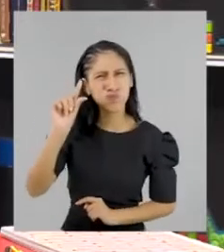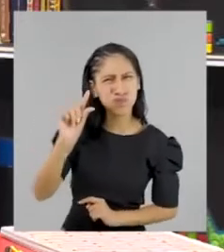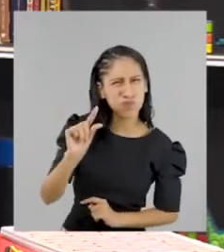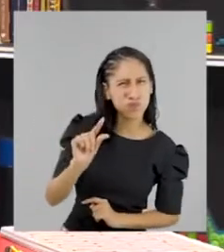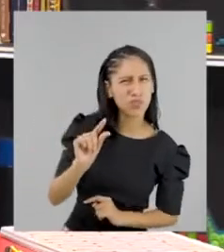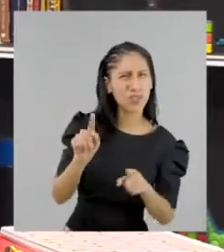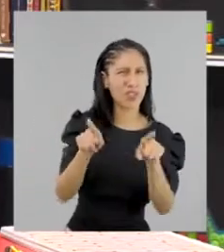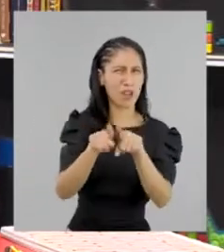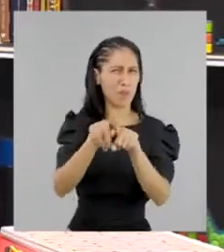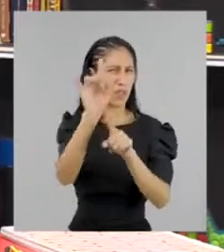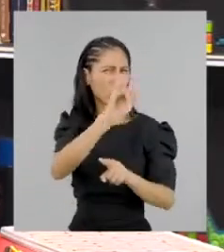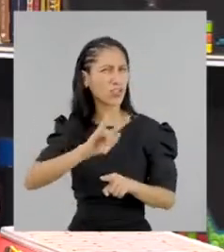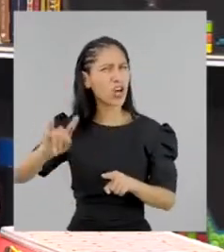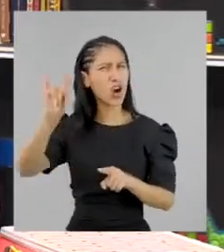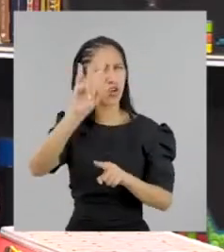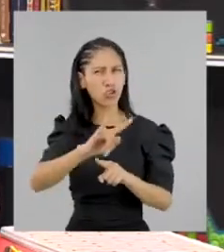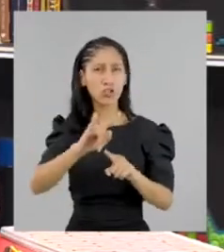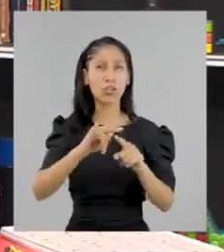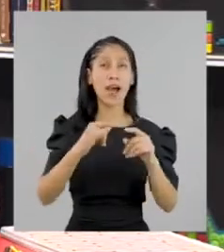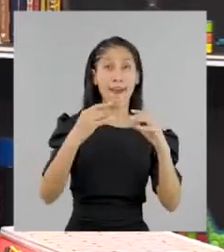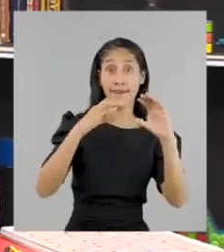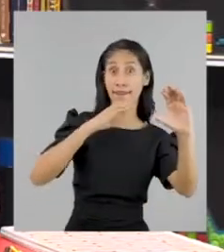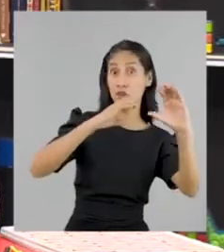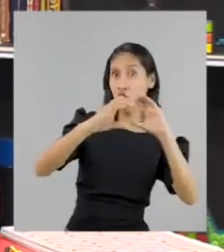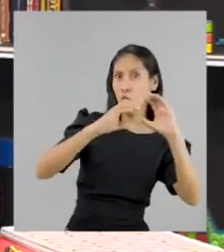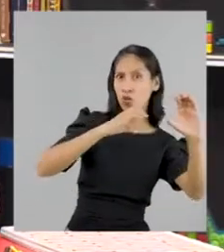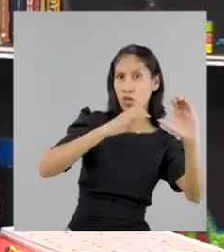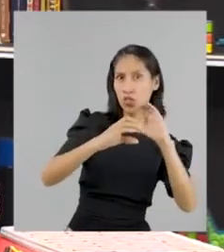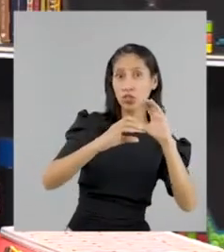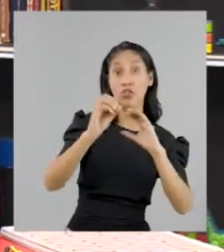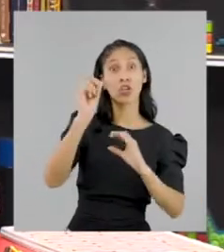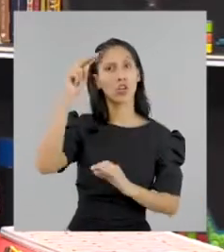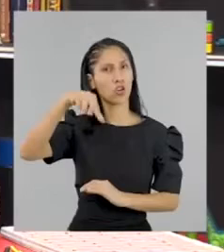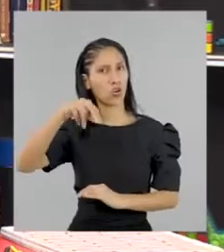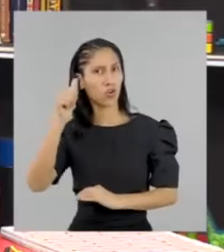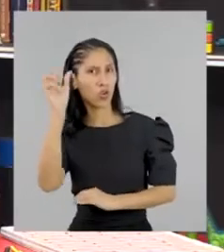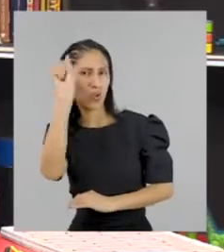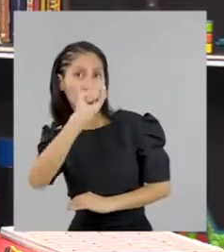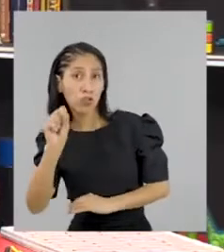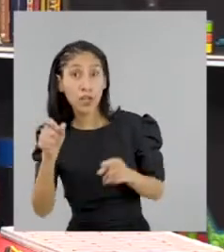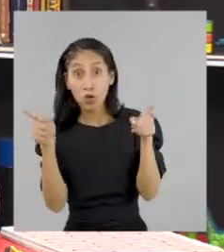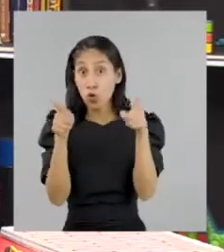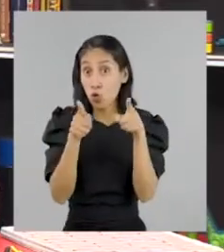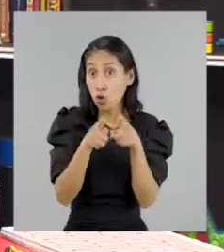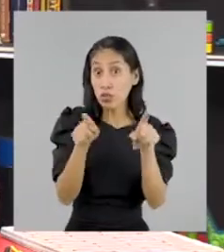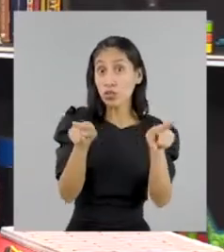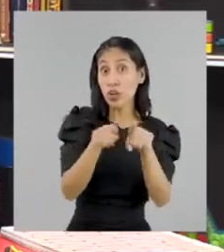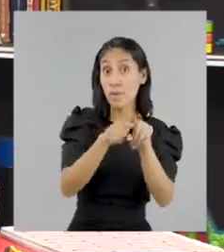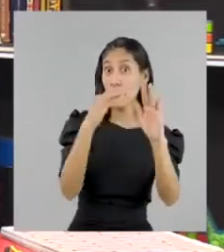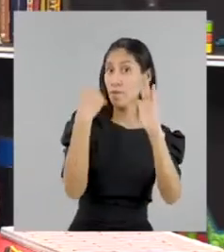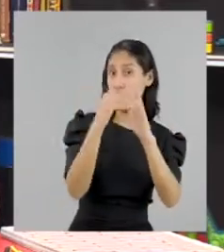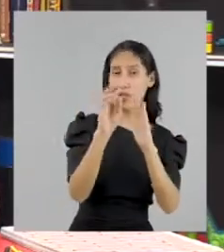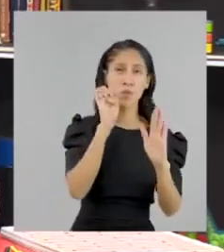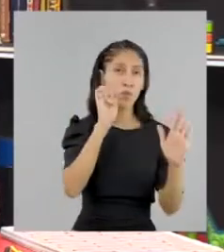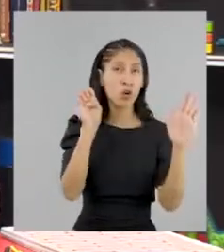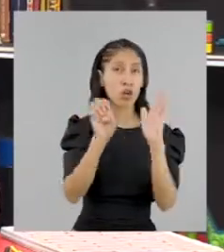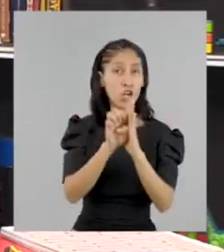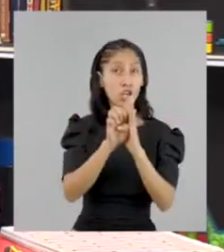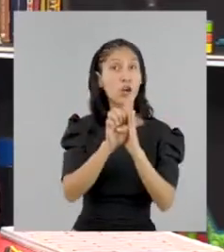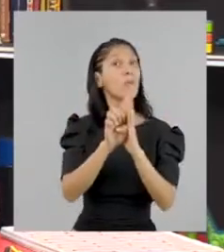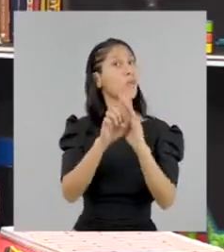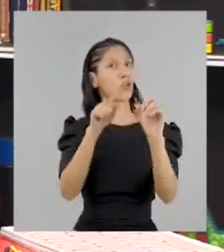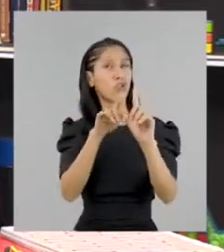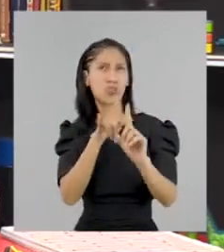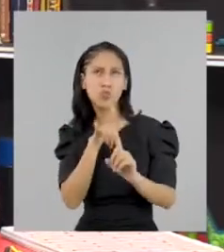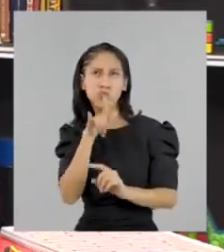usada en la radiofonía y en instrumentos de comunicación de ondas cortas y medias. Por ejemplo, entre el piloto de un avión